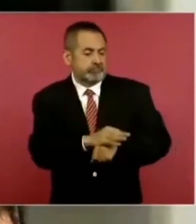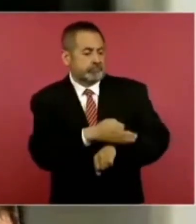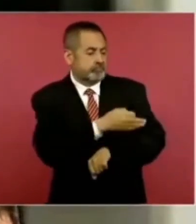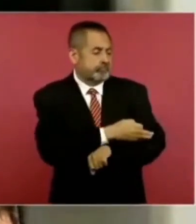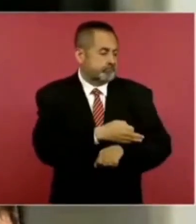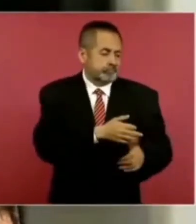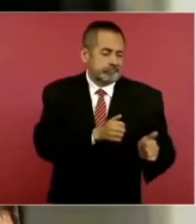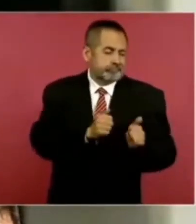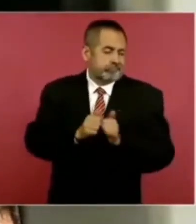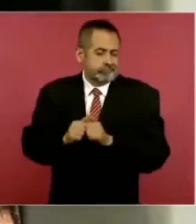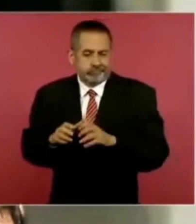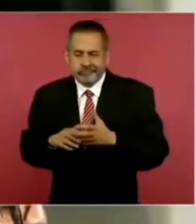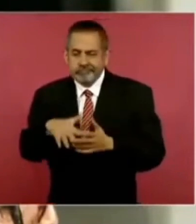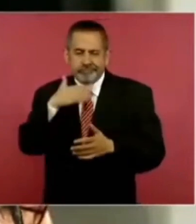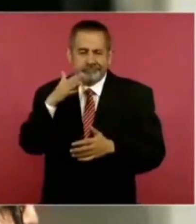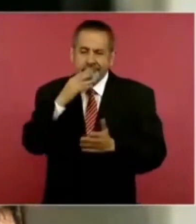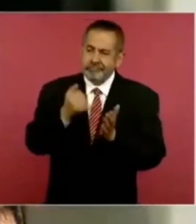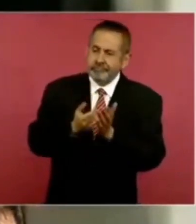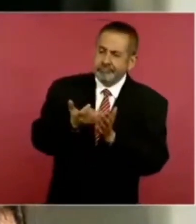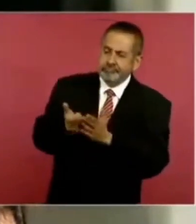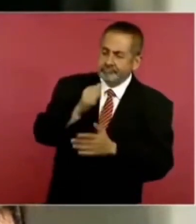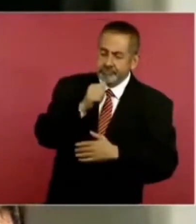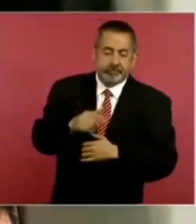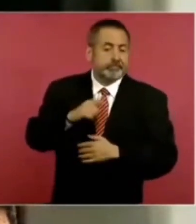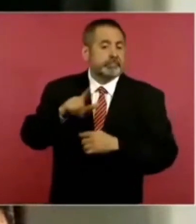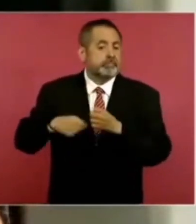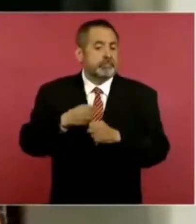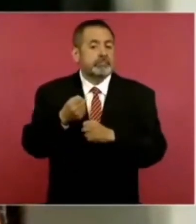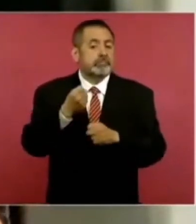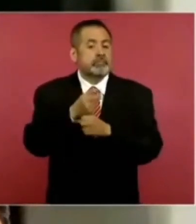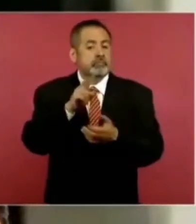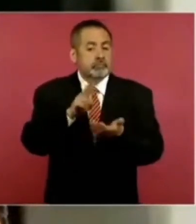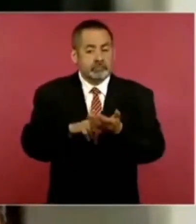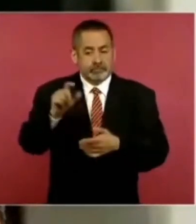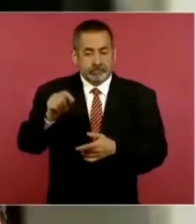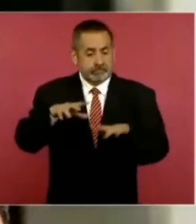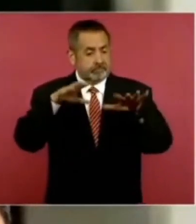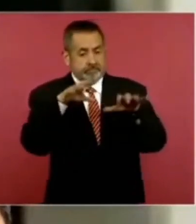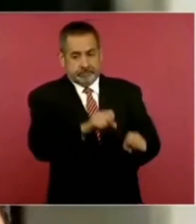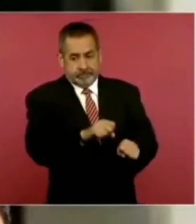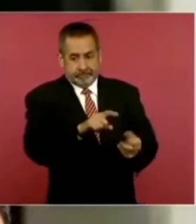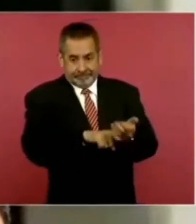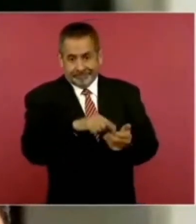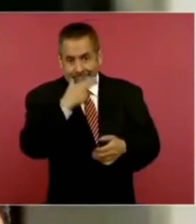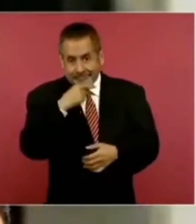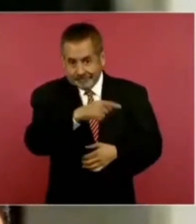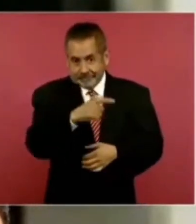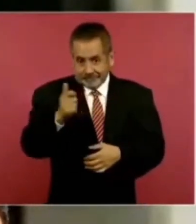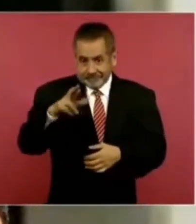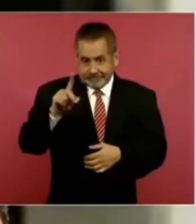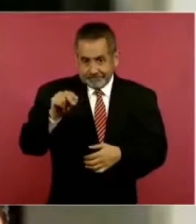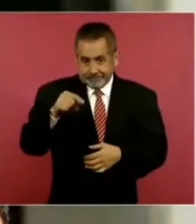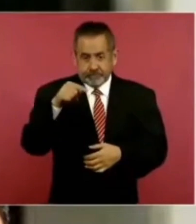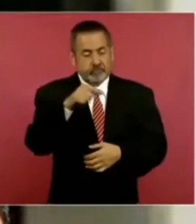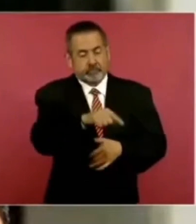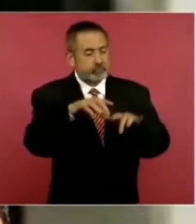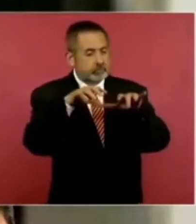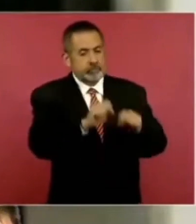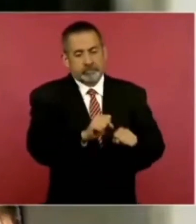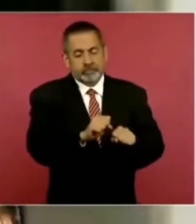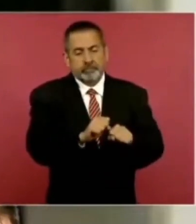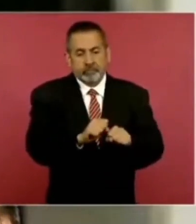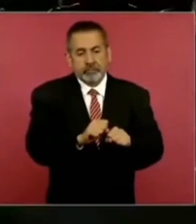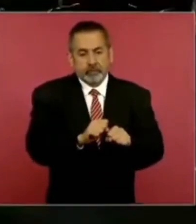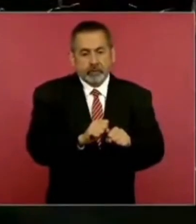fiscal. Gerardo Sosa Castellán en 2020 es detenido en la Ciudad de México como resultado de las denuncias. Tras año y